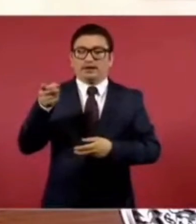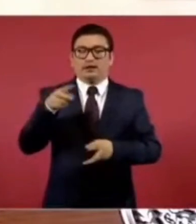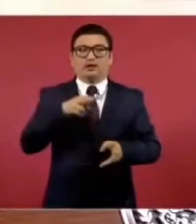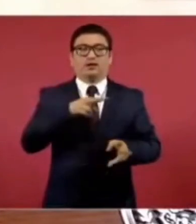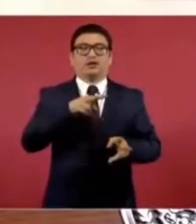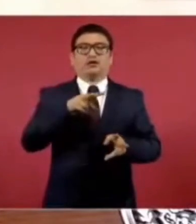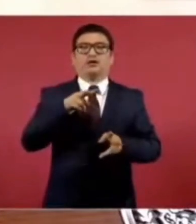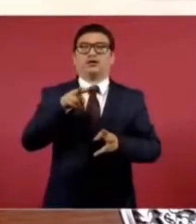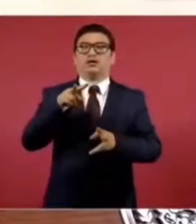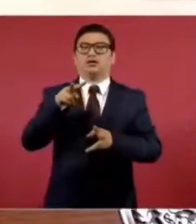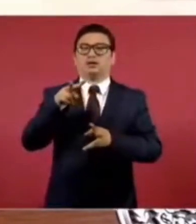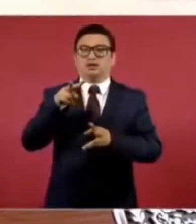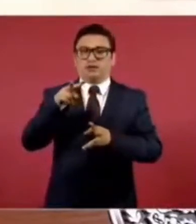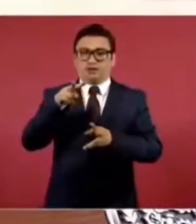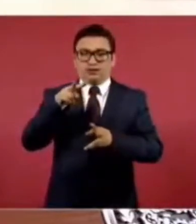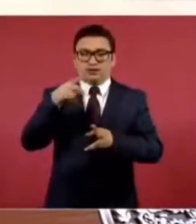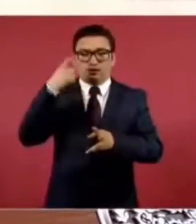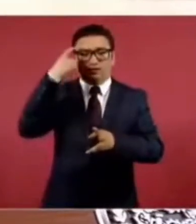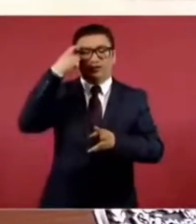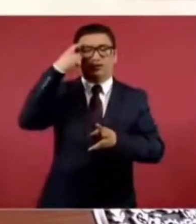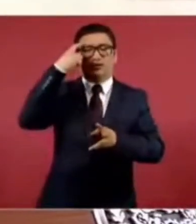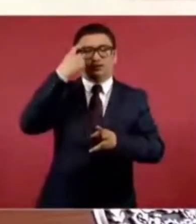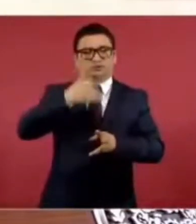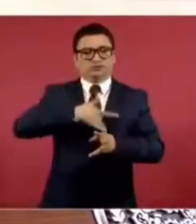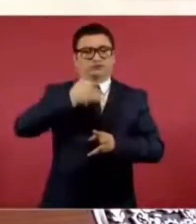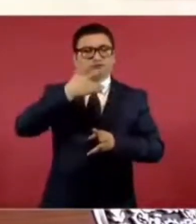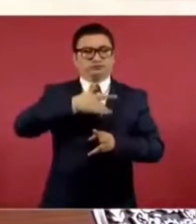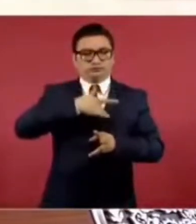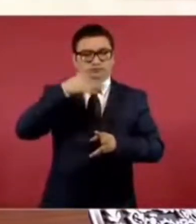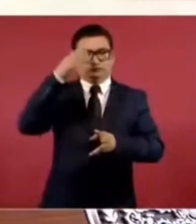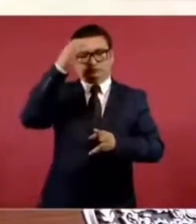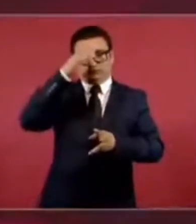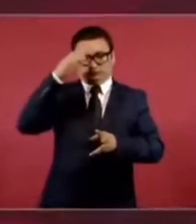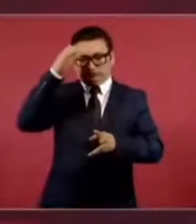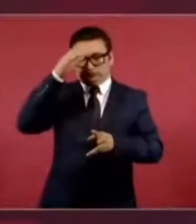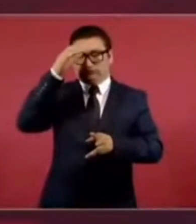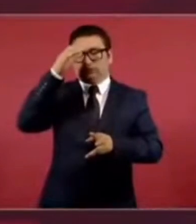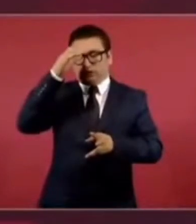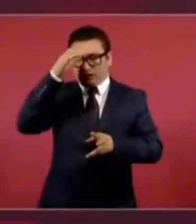va adquiriendo conciencia y se pone del lado del pueblo,